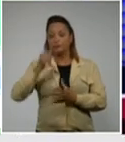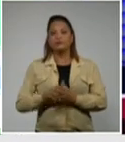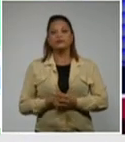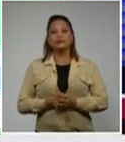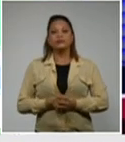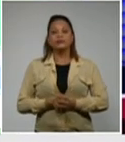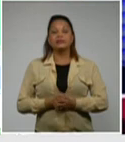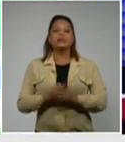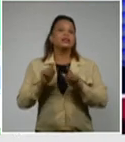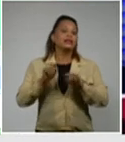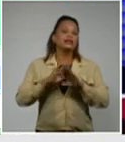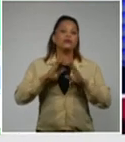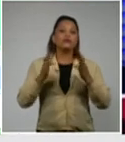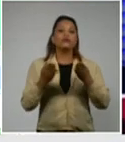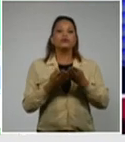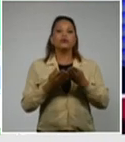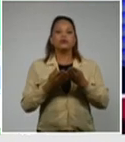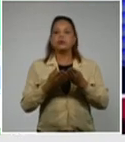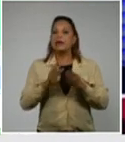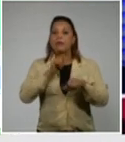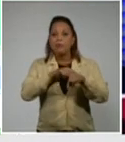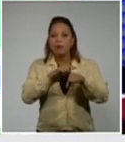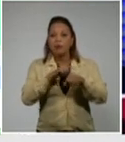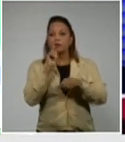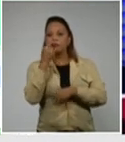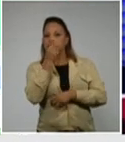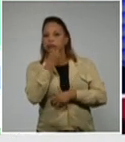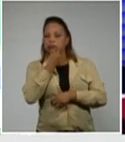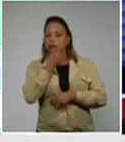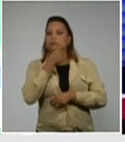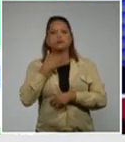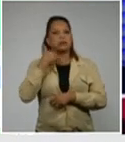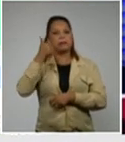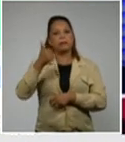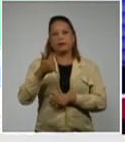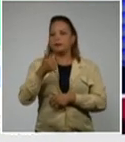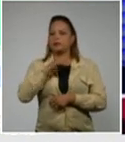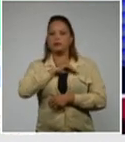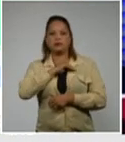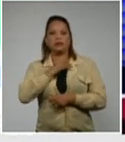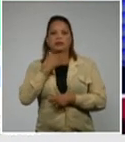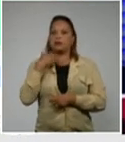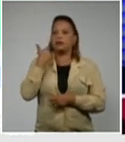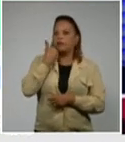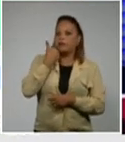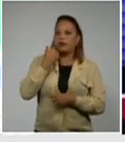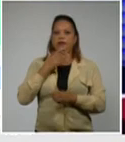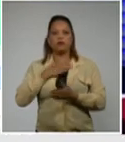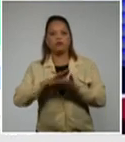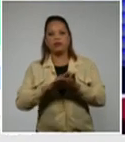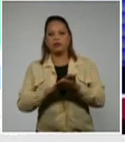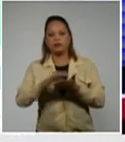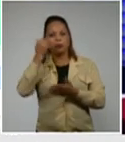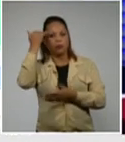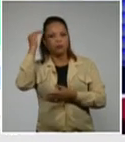ha estado asintomático en el momento que se ha hecho el diagnóstico. Por grupos de edades,